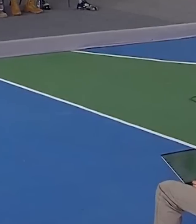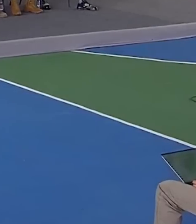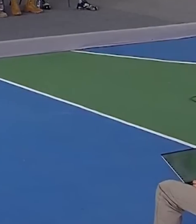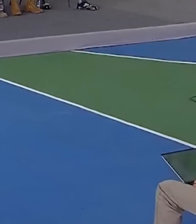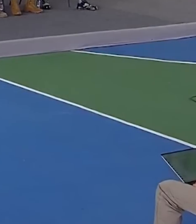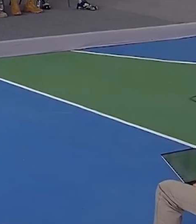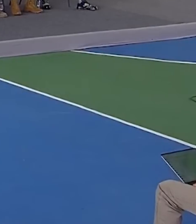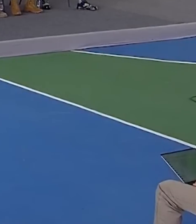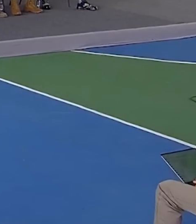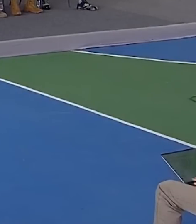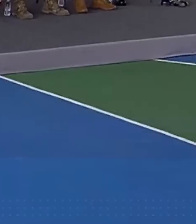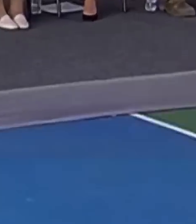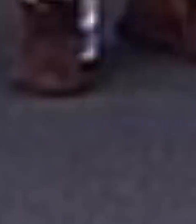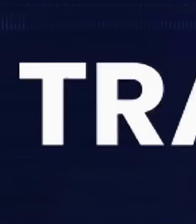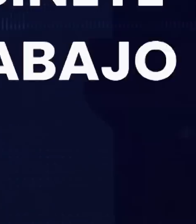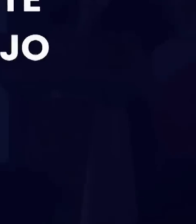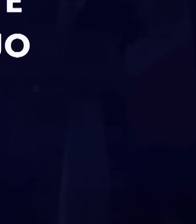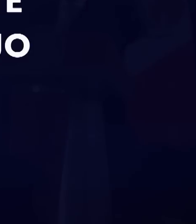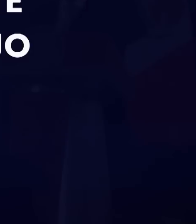y me ayudan mucho.